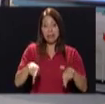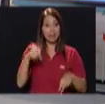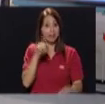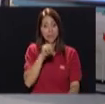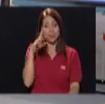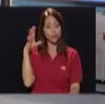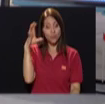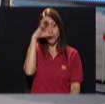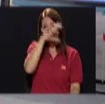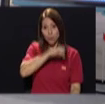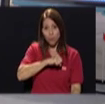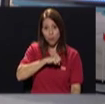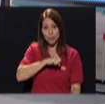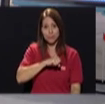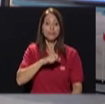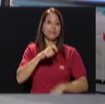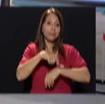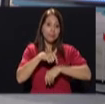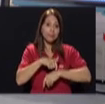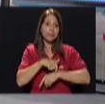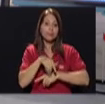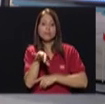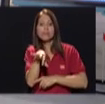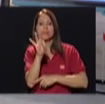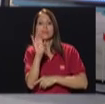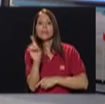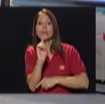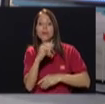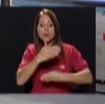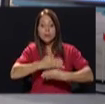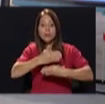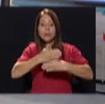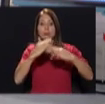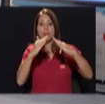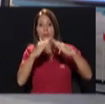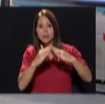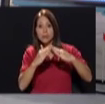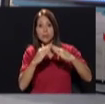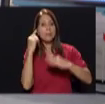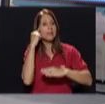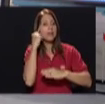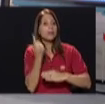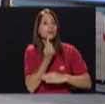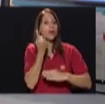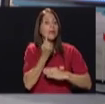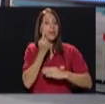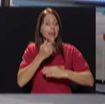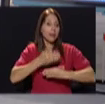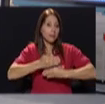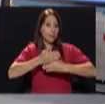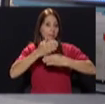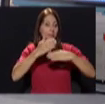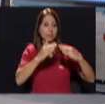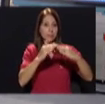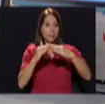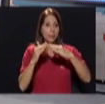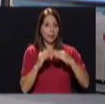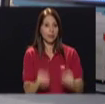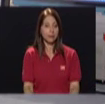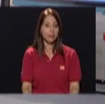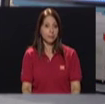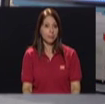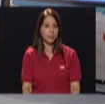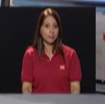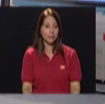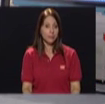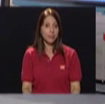gente tal vez no tiene conciencia de eso a la hora de escoger a dónde vivir, pensando solamente en la